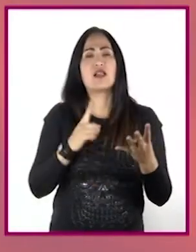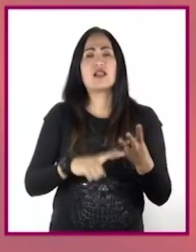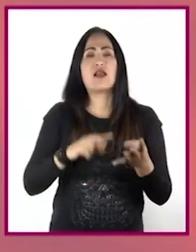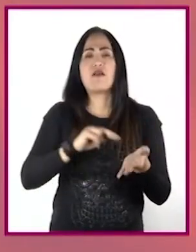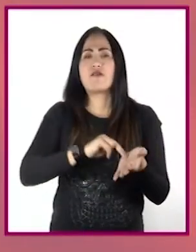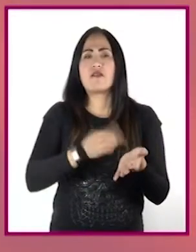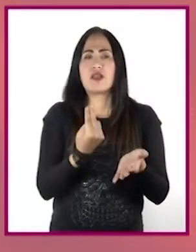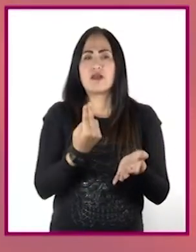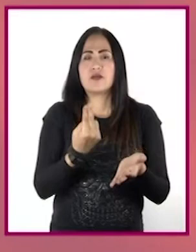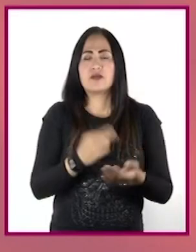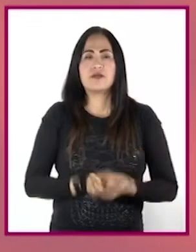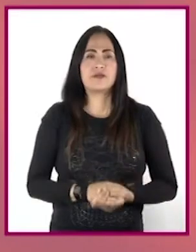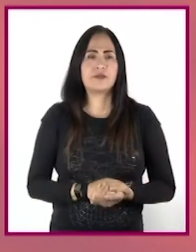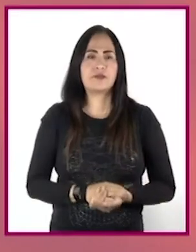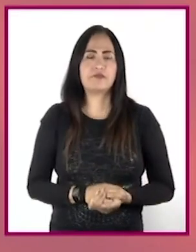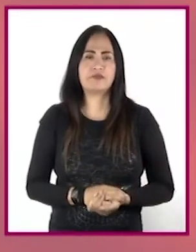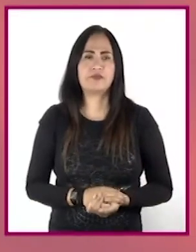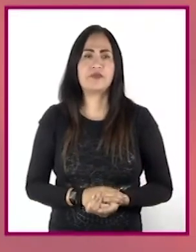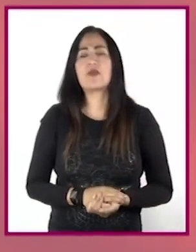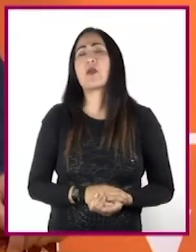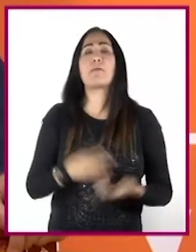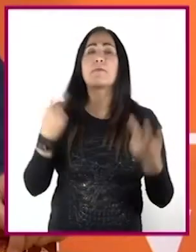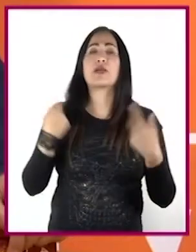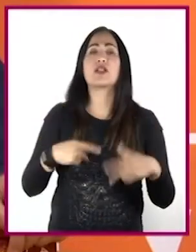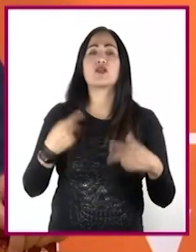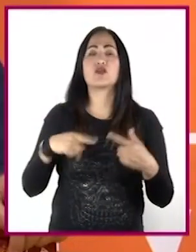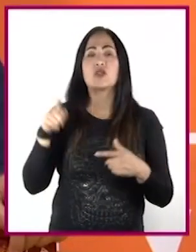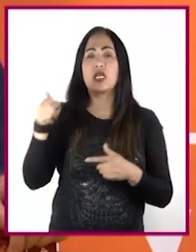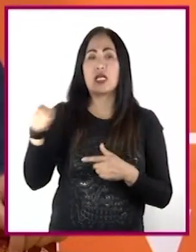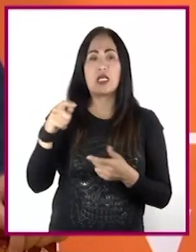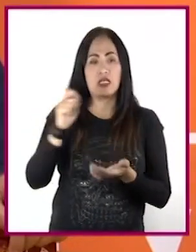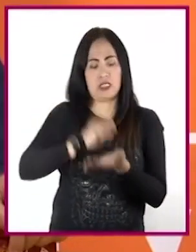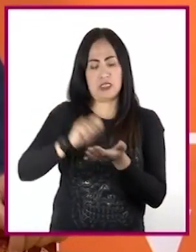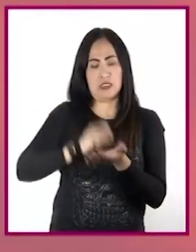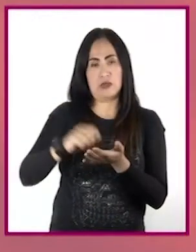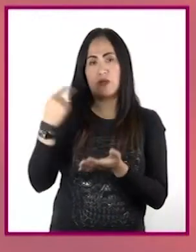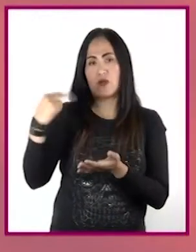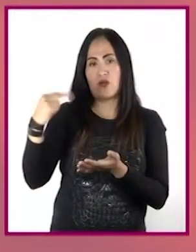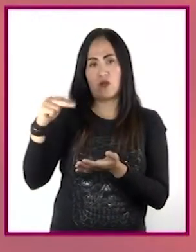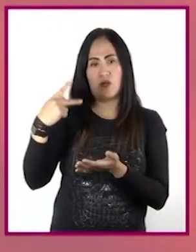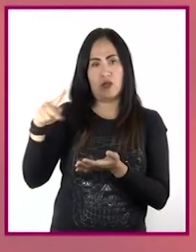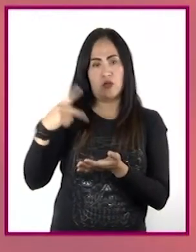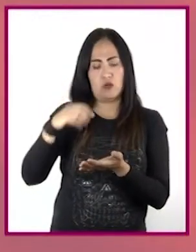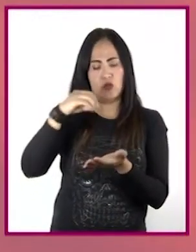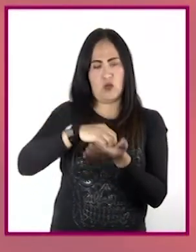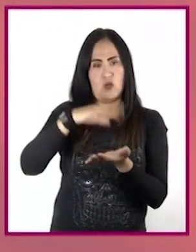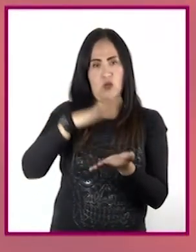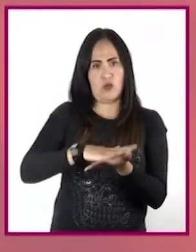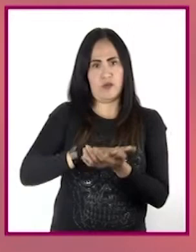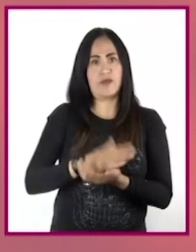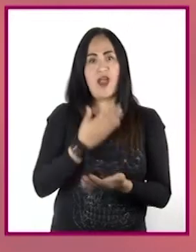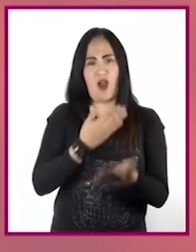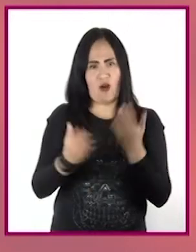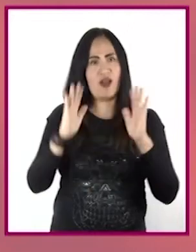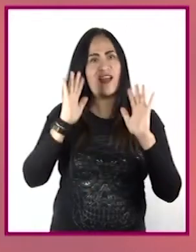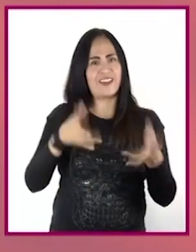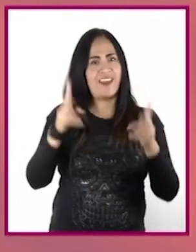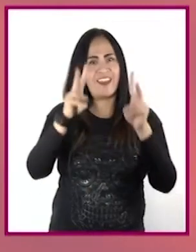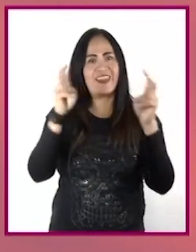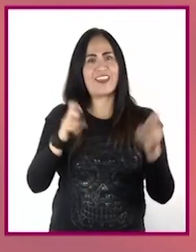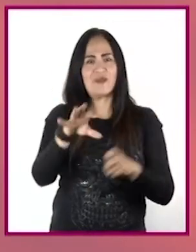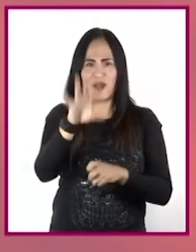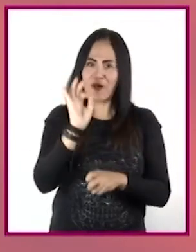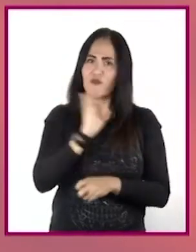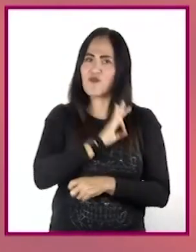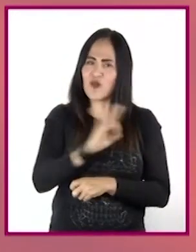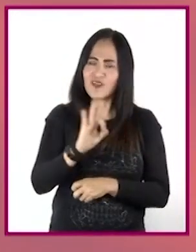Con esto se refiere a que lleva el nombre del autor. Ahora sí, estamos en posición de seleccionar el tema sobre el que